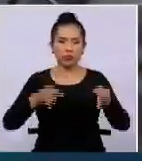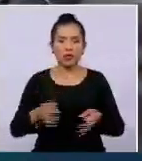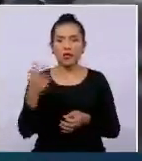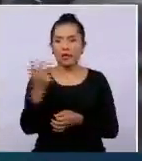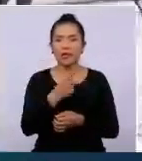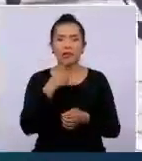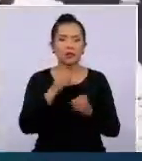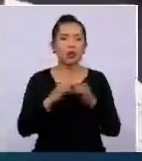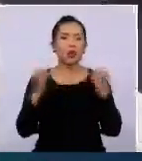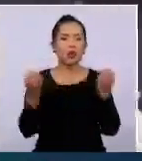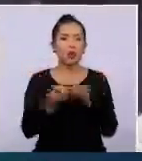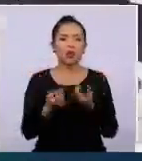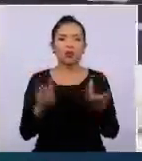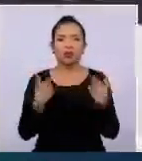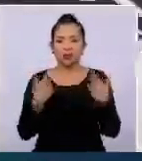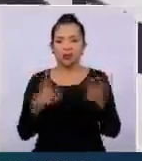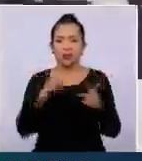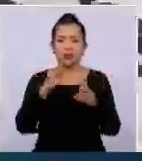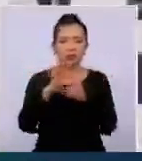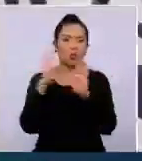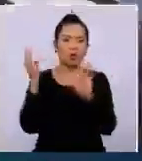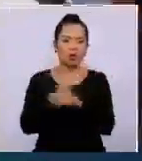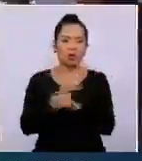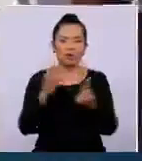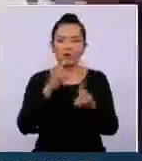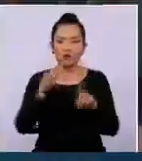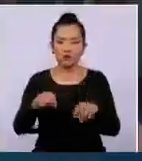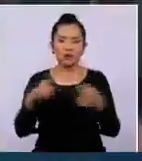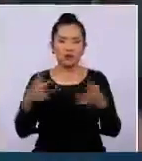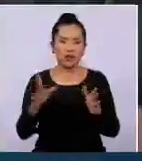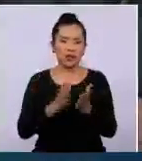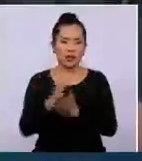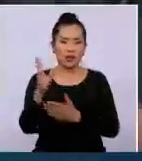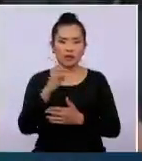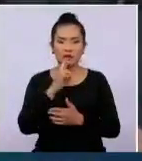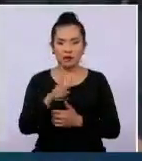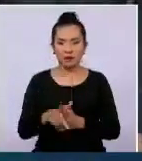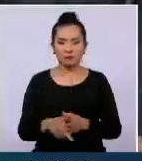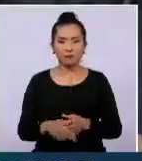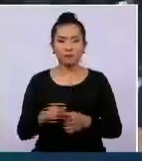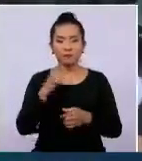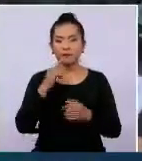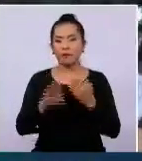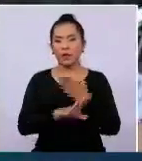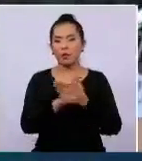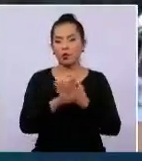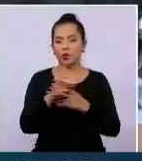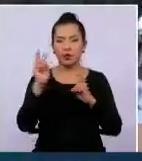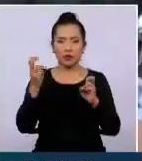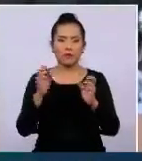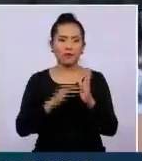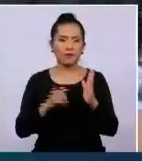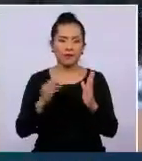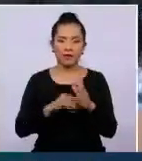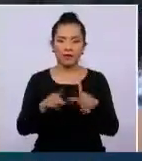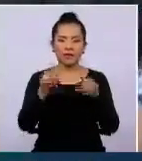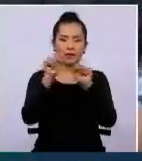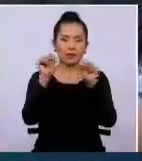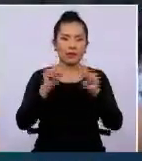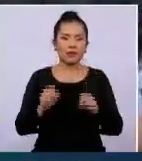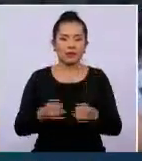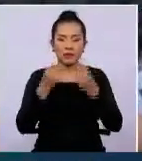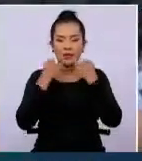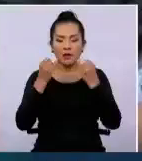que se encontraban en puertas de las oficinas en derechos reales. Hay una inseguridad jurídica por parte del sistema informático que